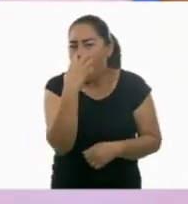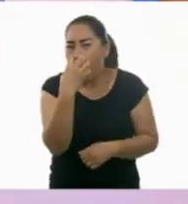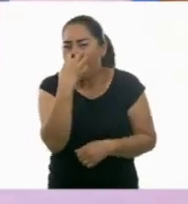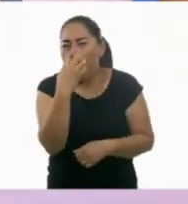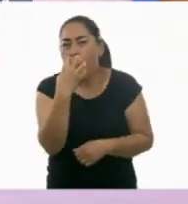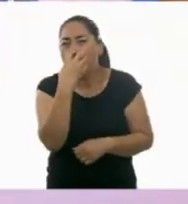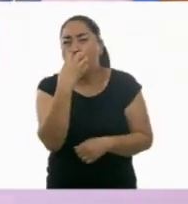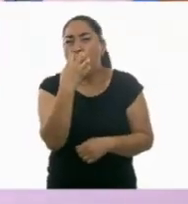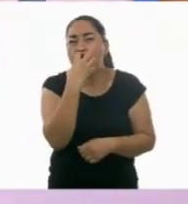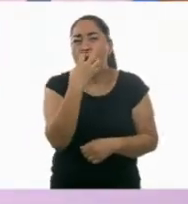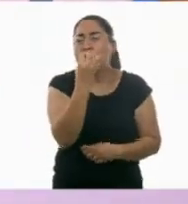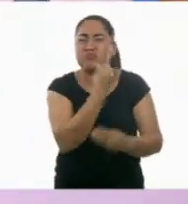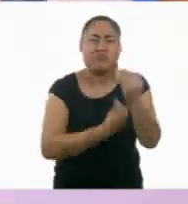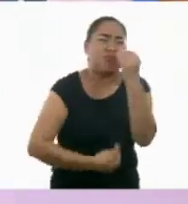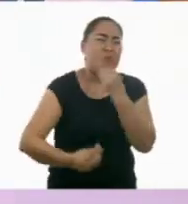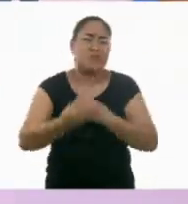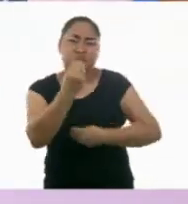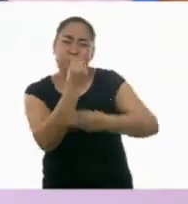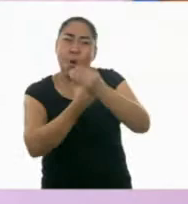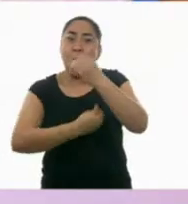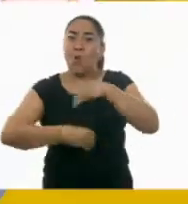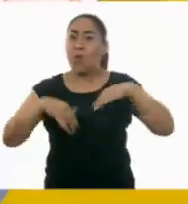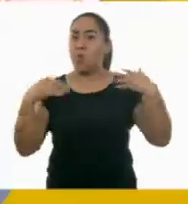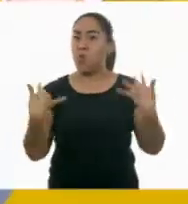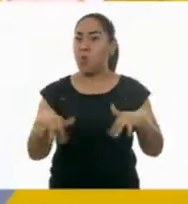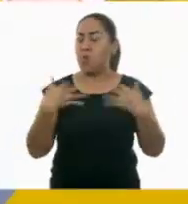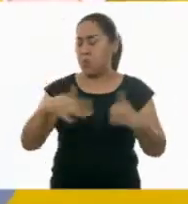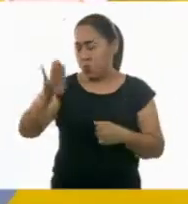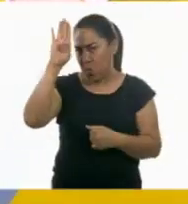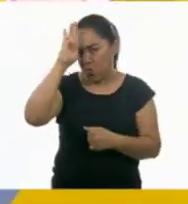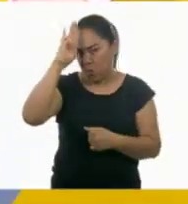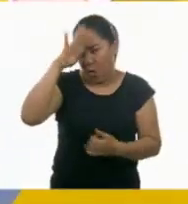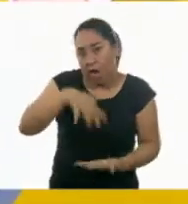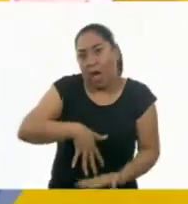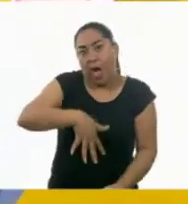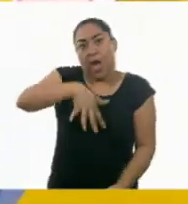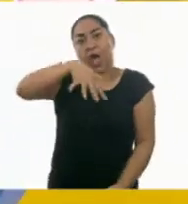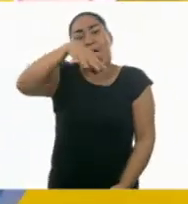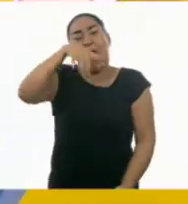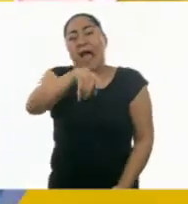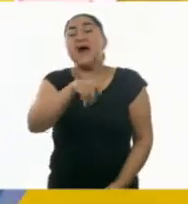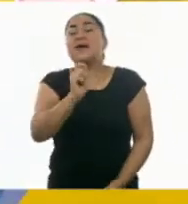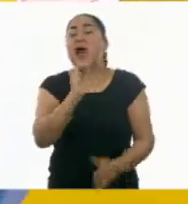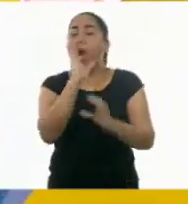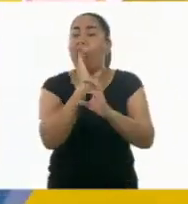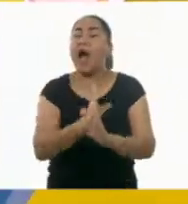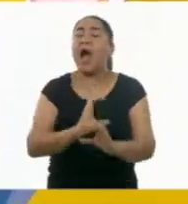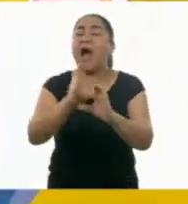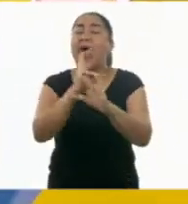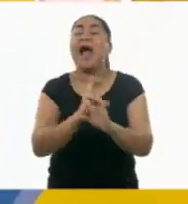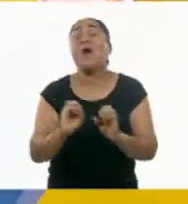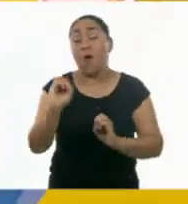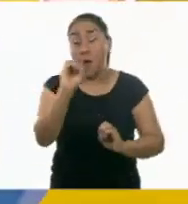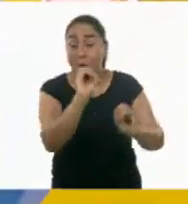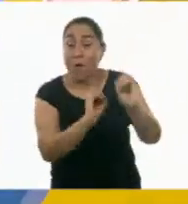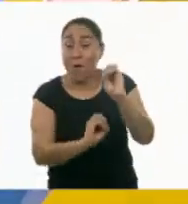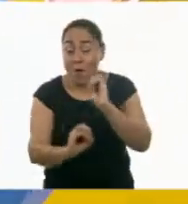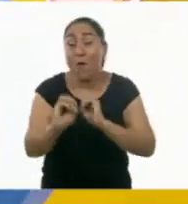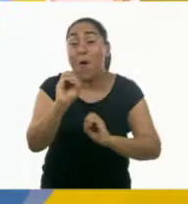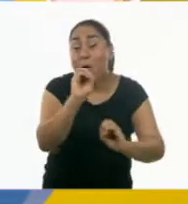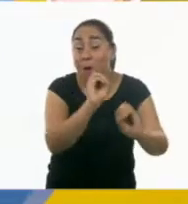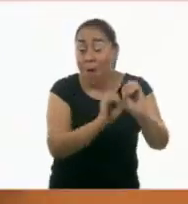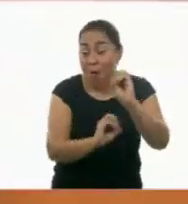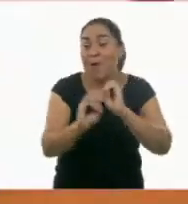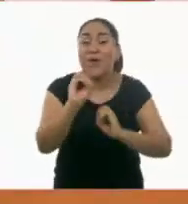goloso que era muy majestuoso y cantaba con o oh, oh, oh, oh, oh, oh,